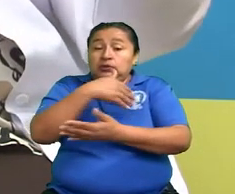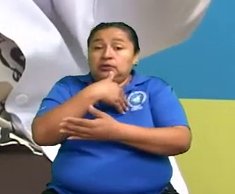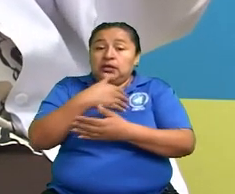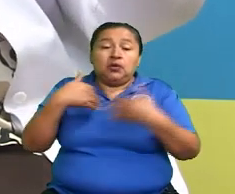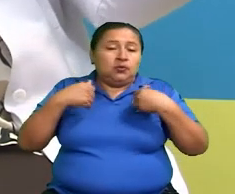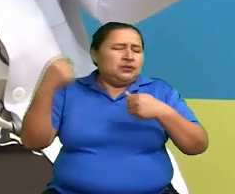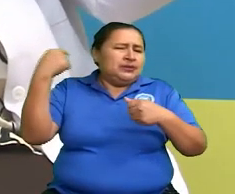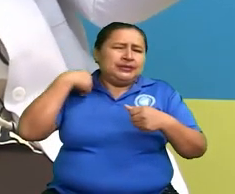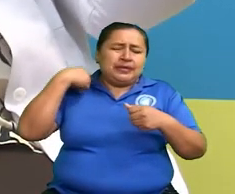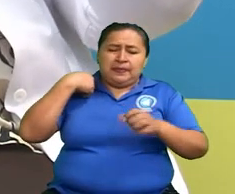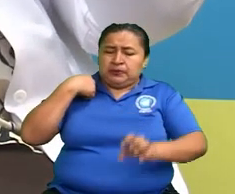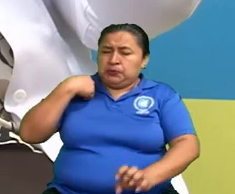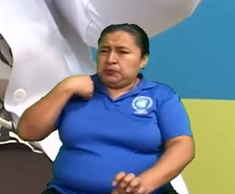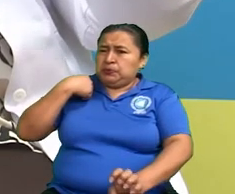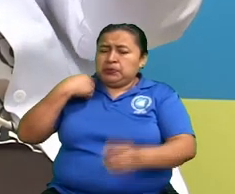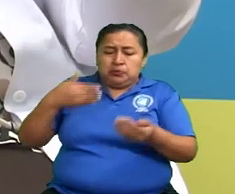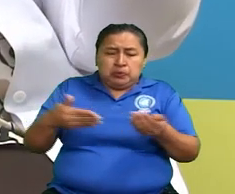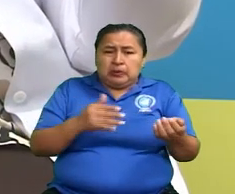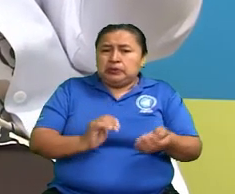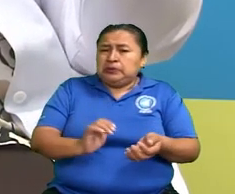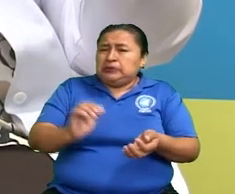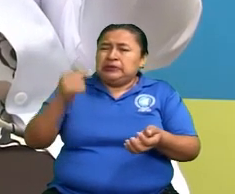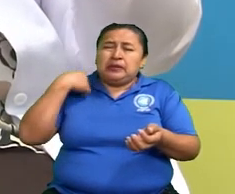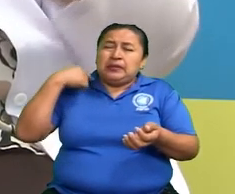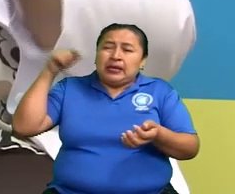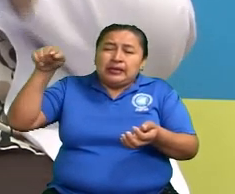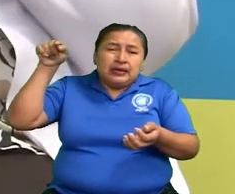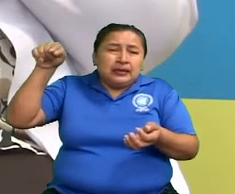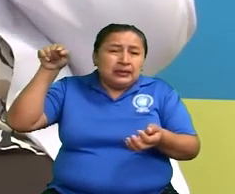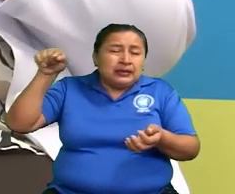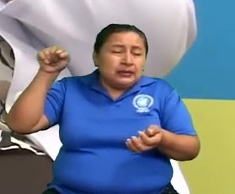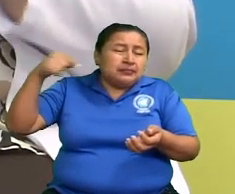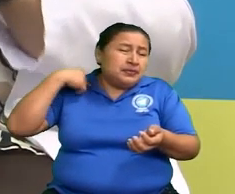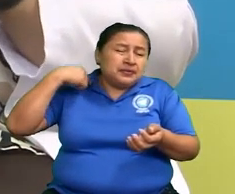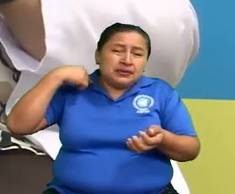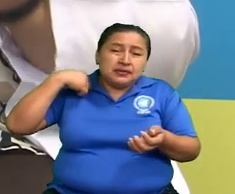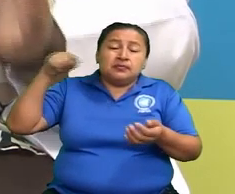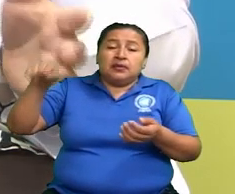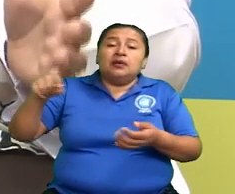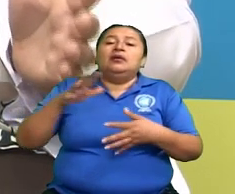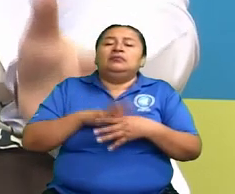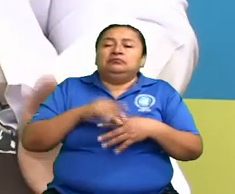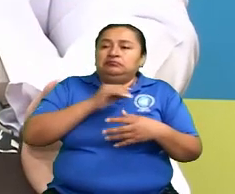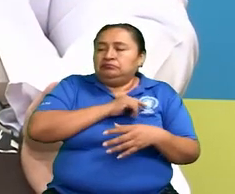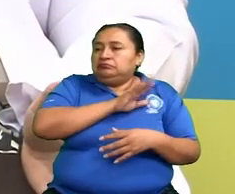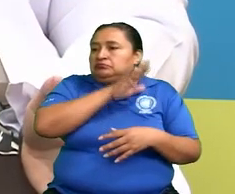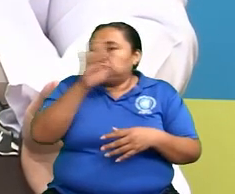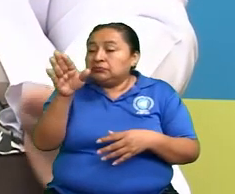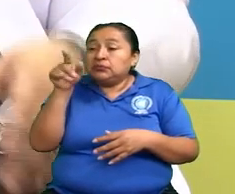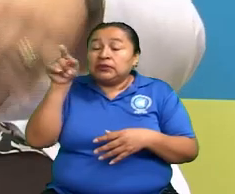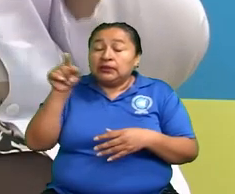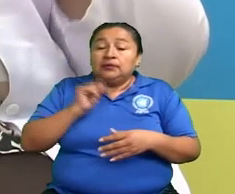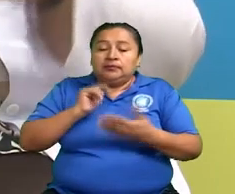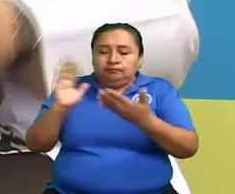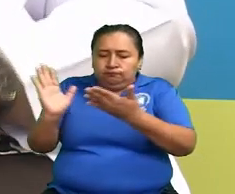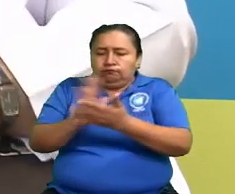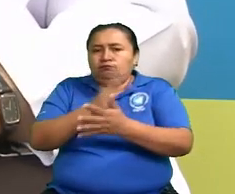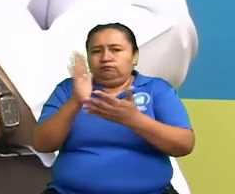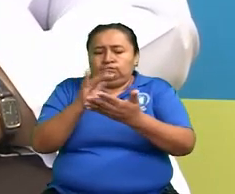acudido siempre a aplicar nuestra vacuna a nuestros niños, y ellos tienen un cuaderno de registro, la